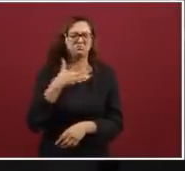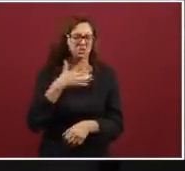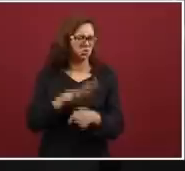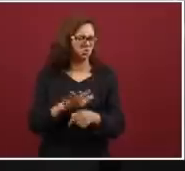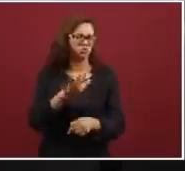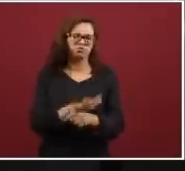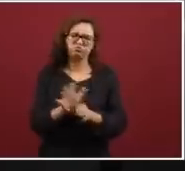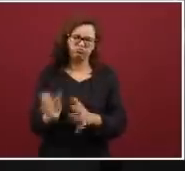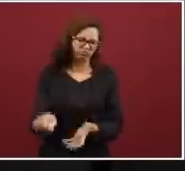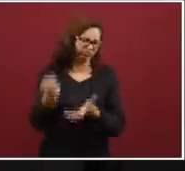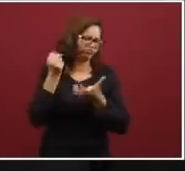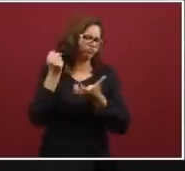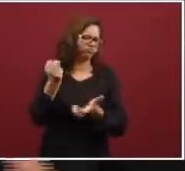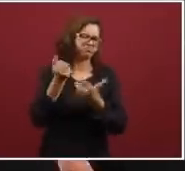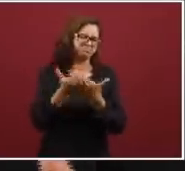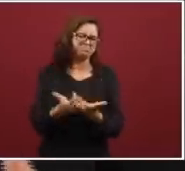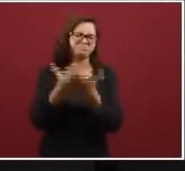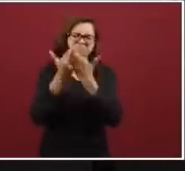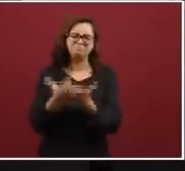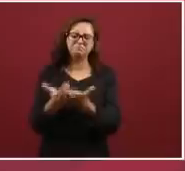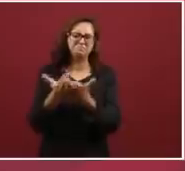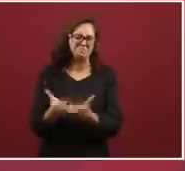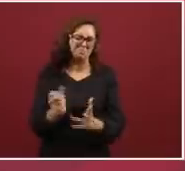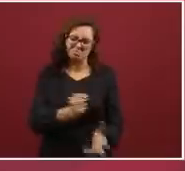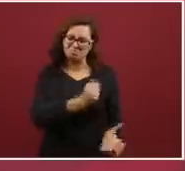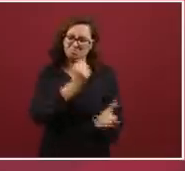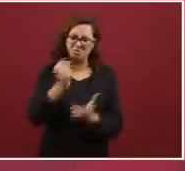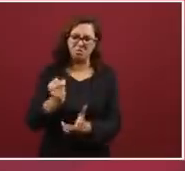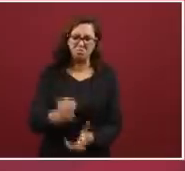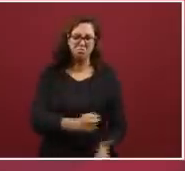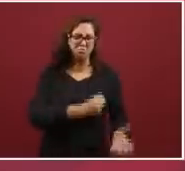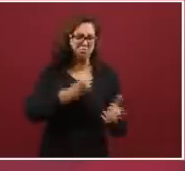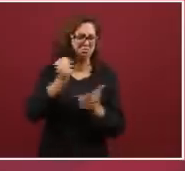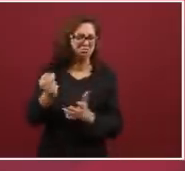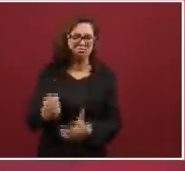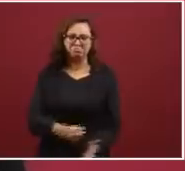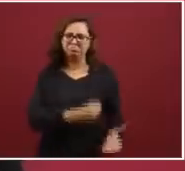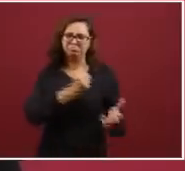recursos, hay presupuesto suficiente.